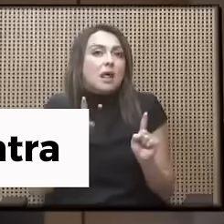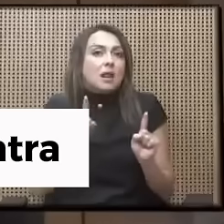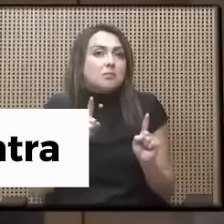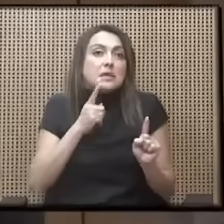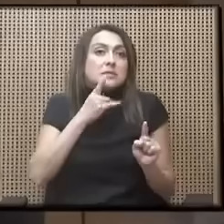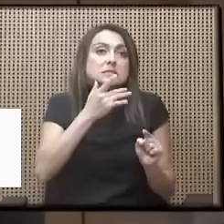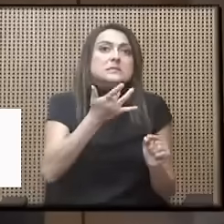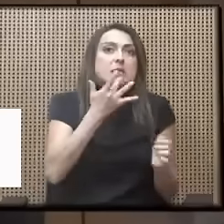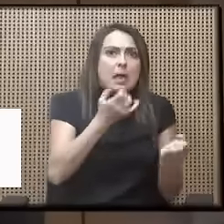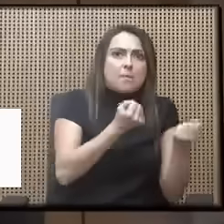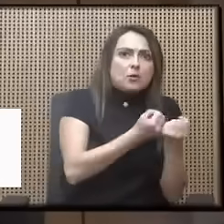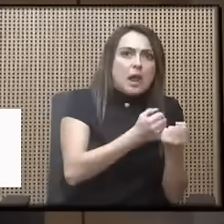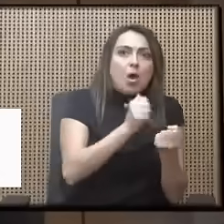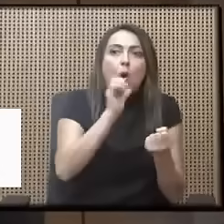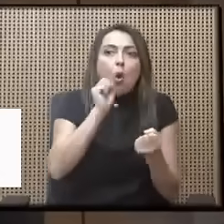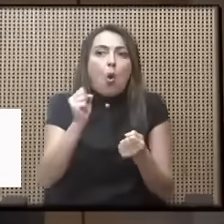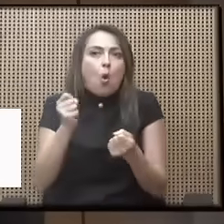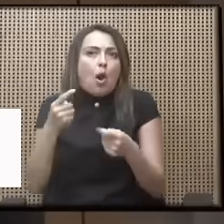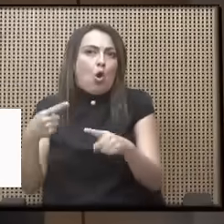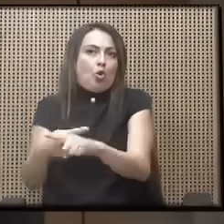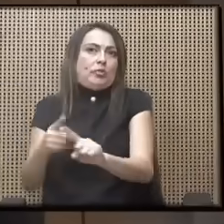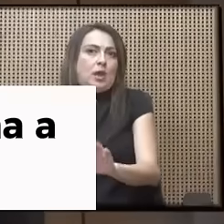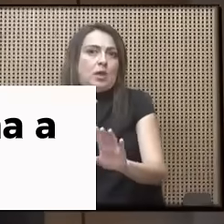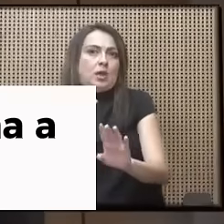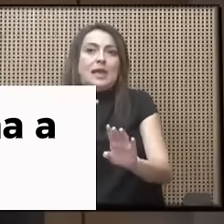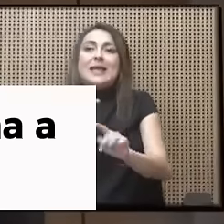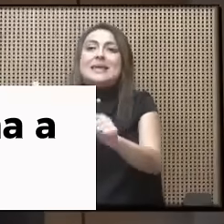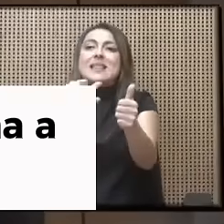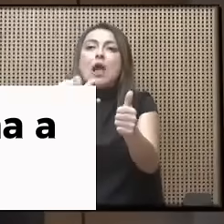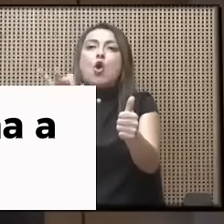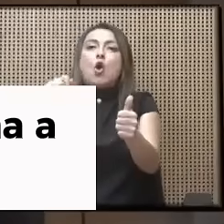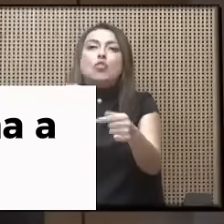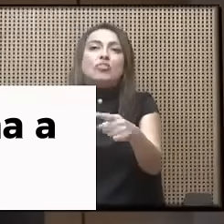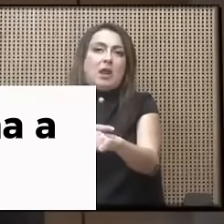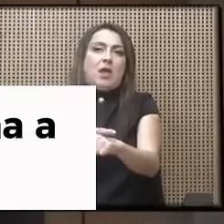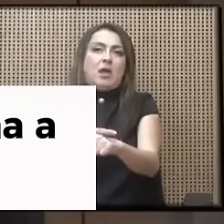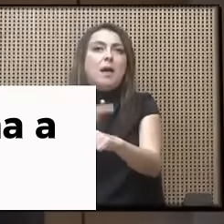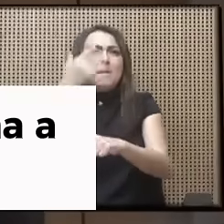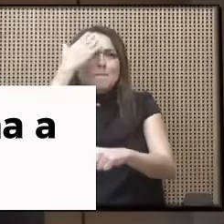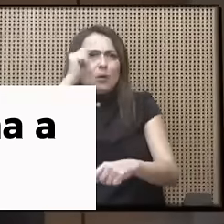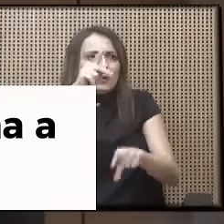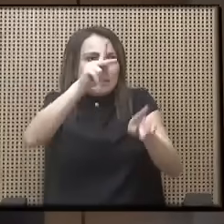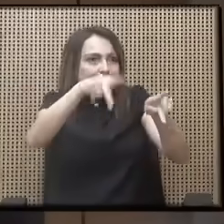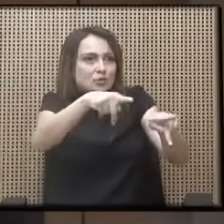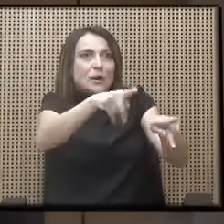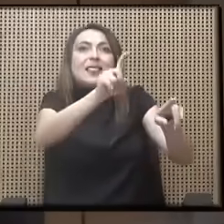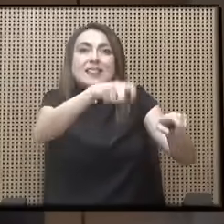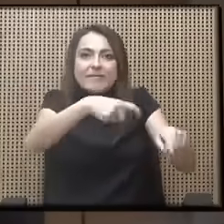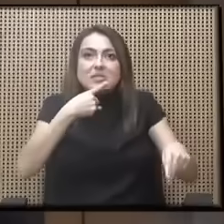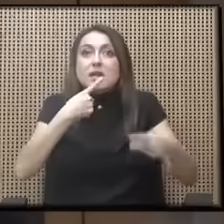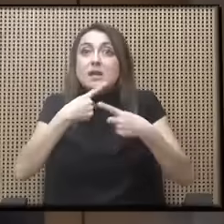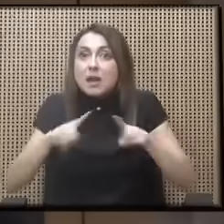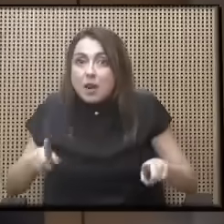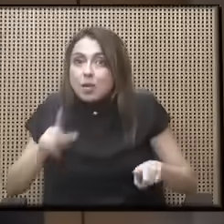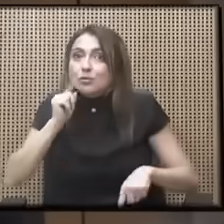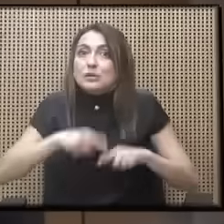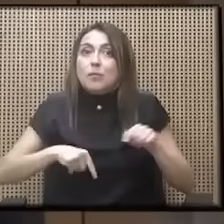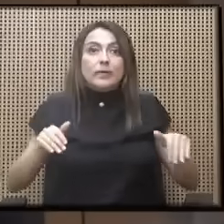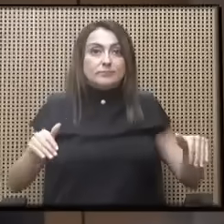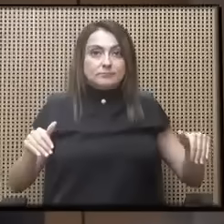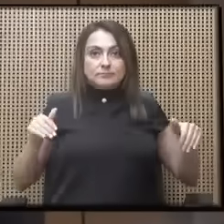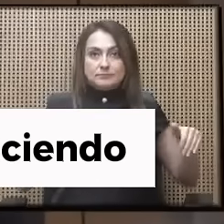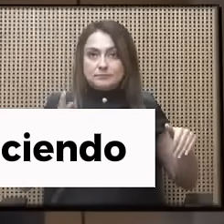o en contra. Lo que hay que quitarle es en contra, porque lo que está es obligada a la persona a declarar, que ya no se puede